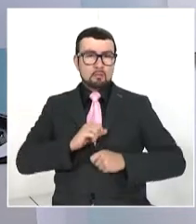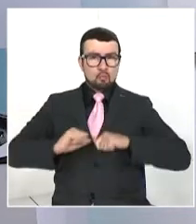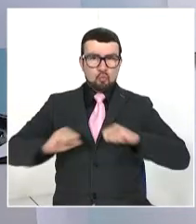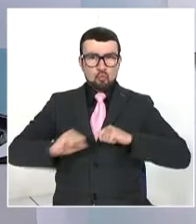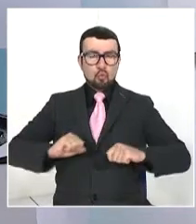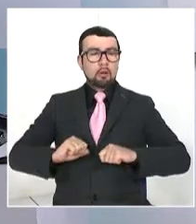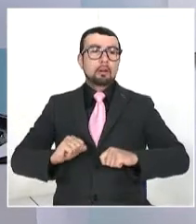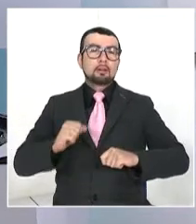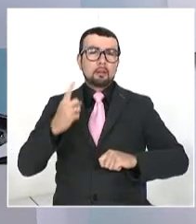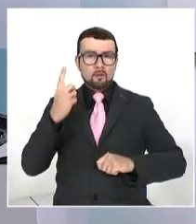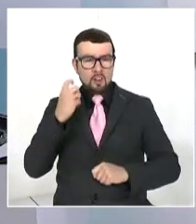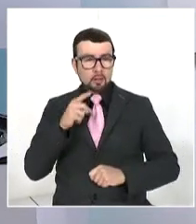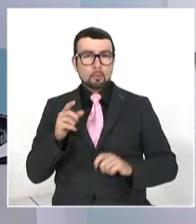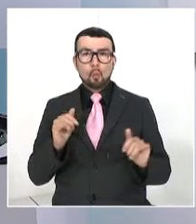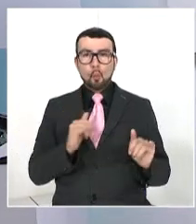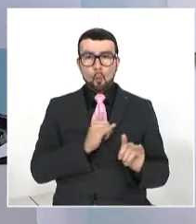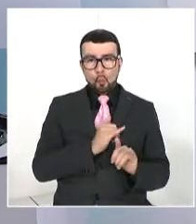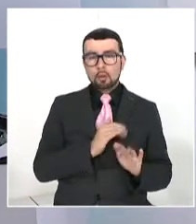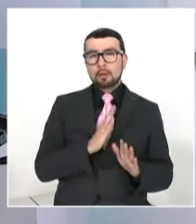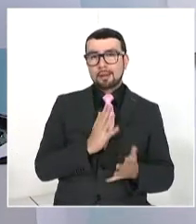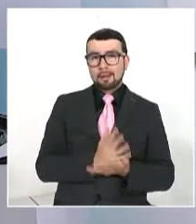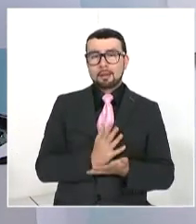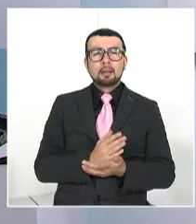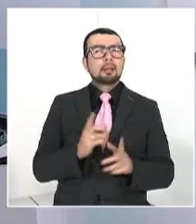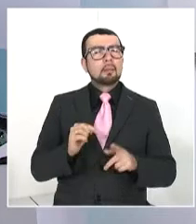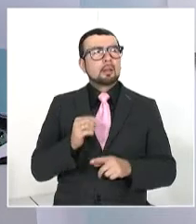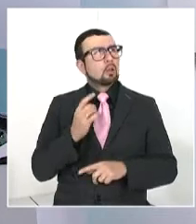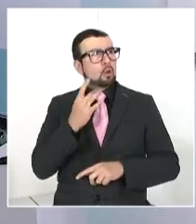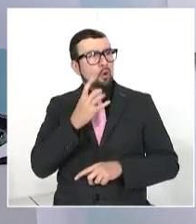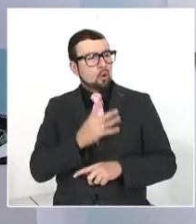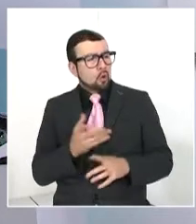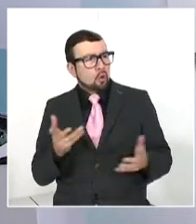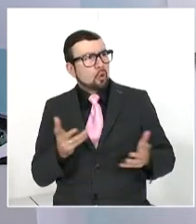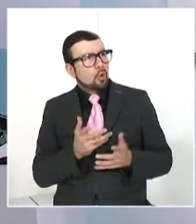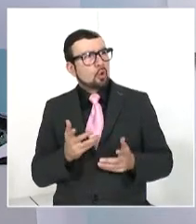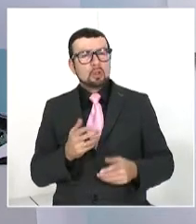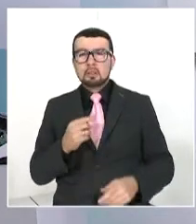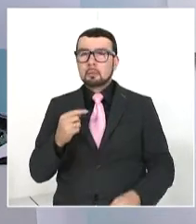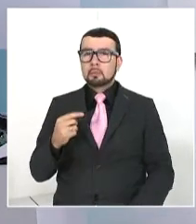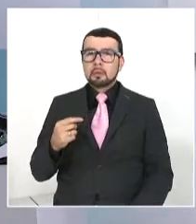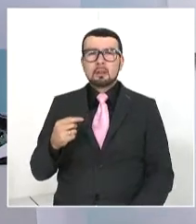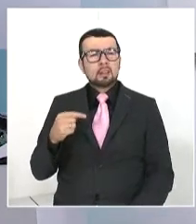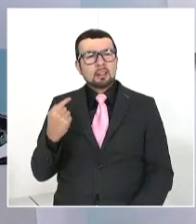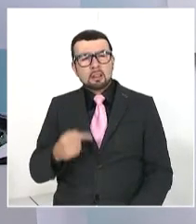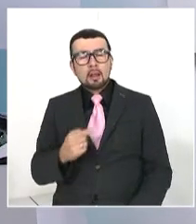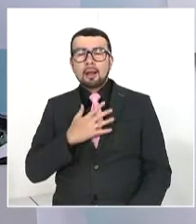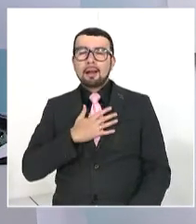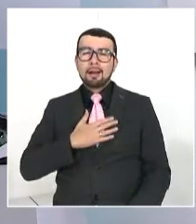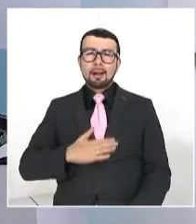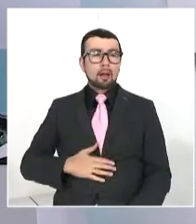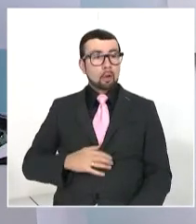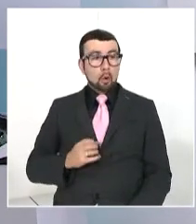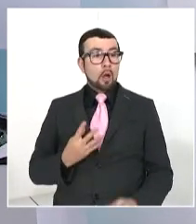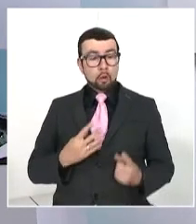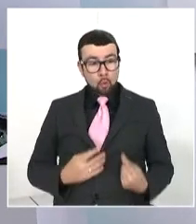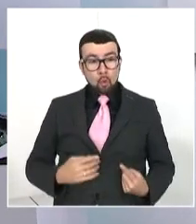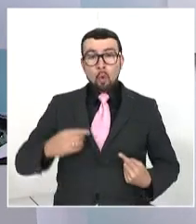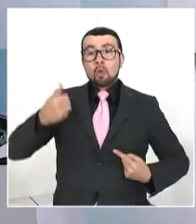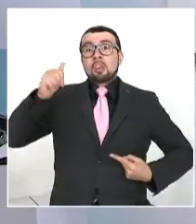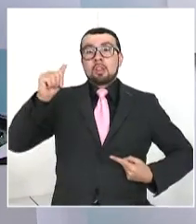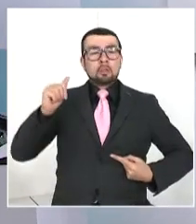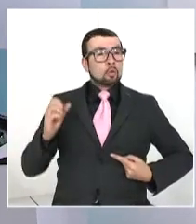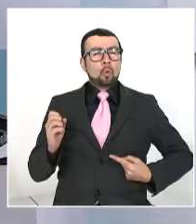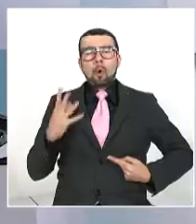Y comenzamos a ver pues también toda la parte del dolor, dónde le duele, qué le calma el dolor, qué califica el dolor, qué le aumenta el dolor.